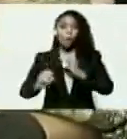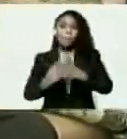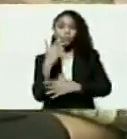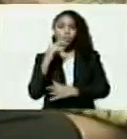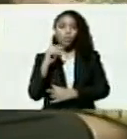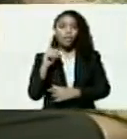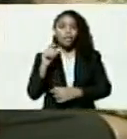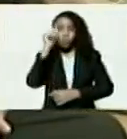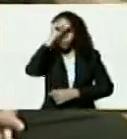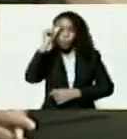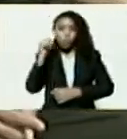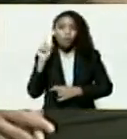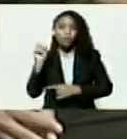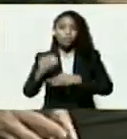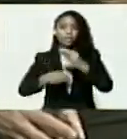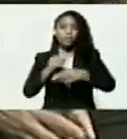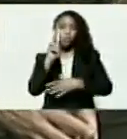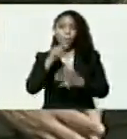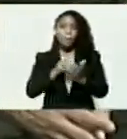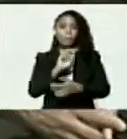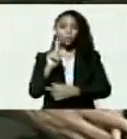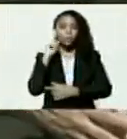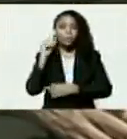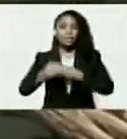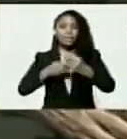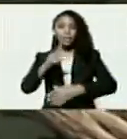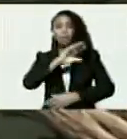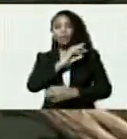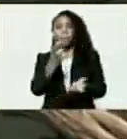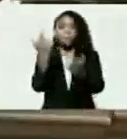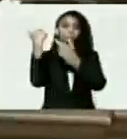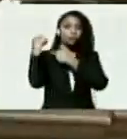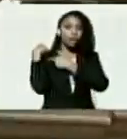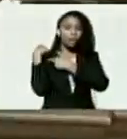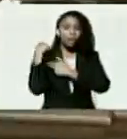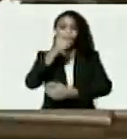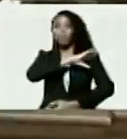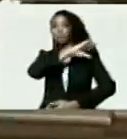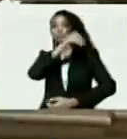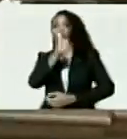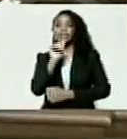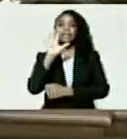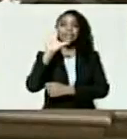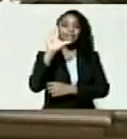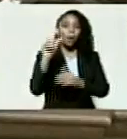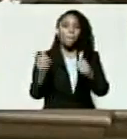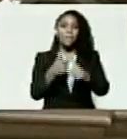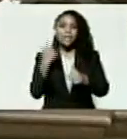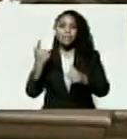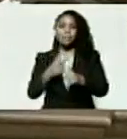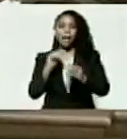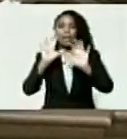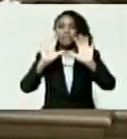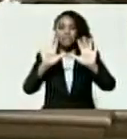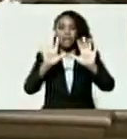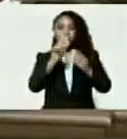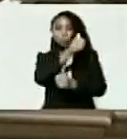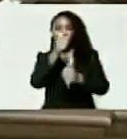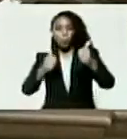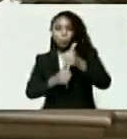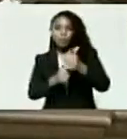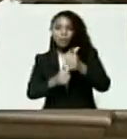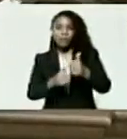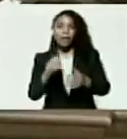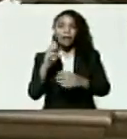2021, se designó a las rectoras y rectores electorales, 5 principales y 10 suplentes del